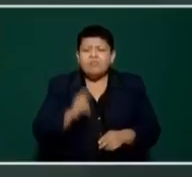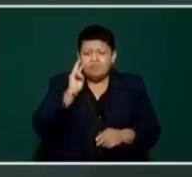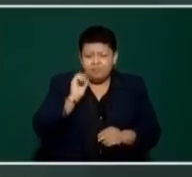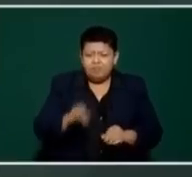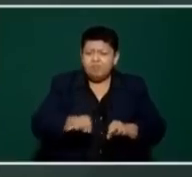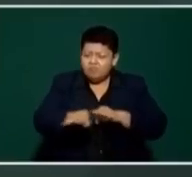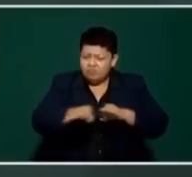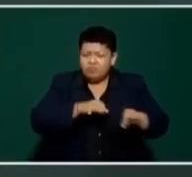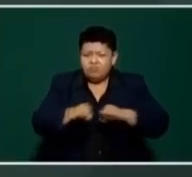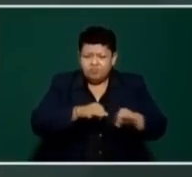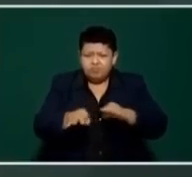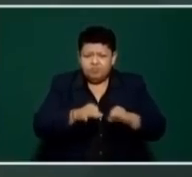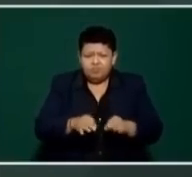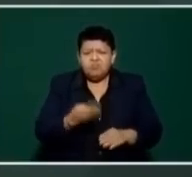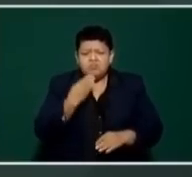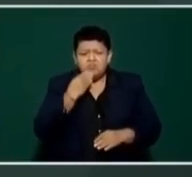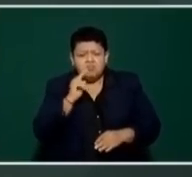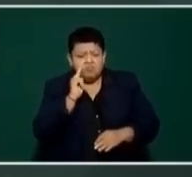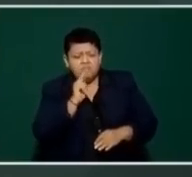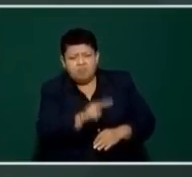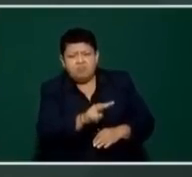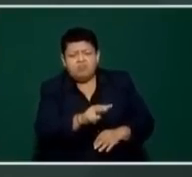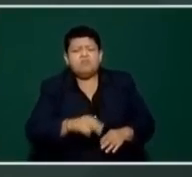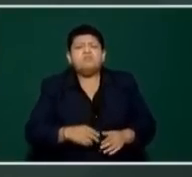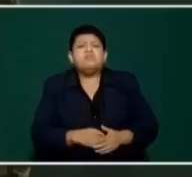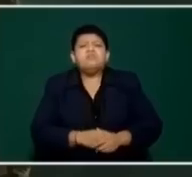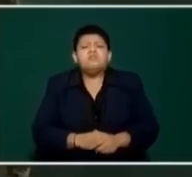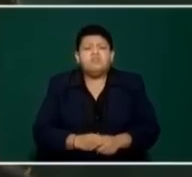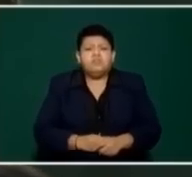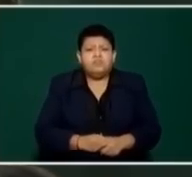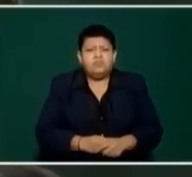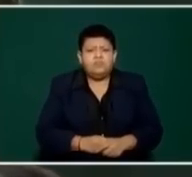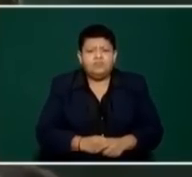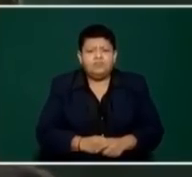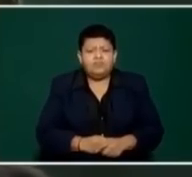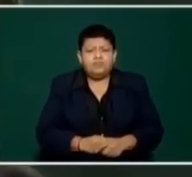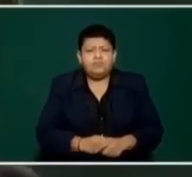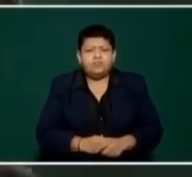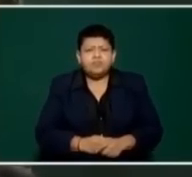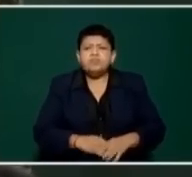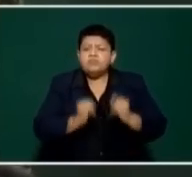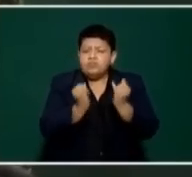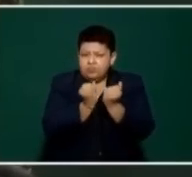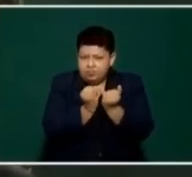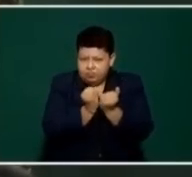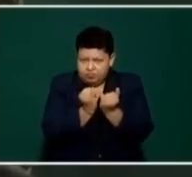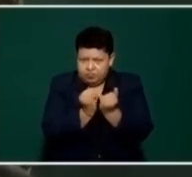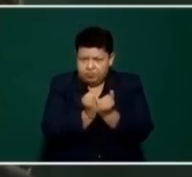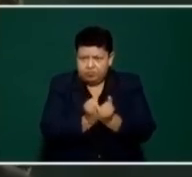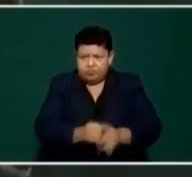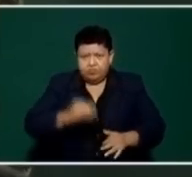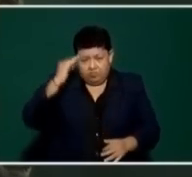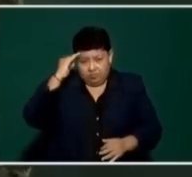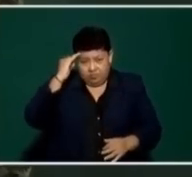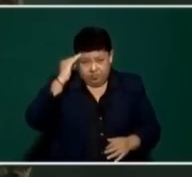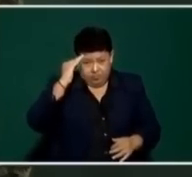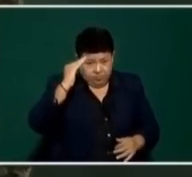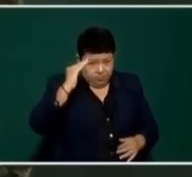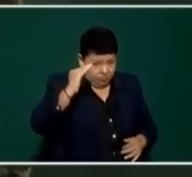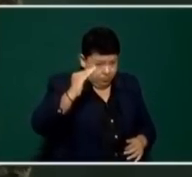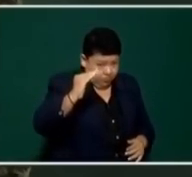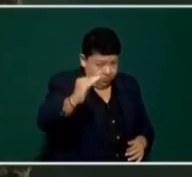que para nosotros dio resultado. La que sigue, por favor. Igualmente, a largo plazo es lo que